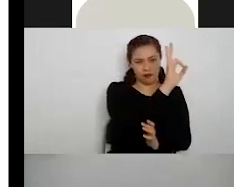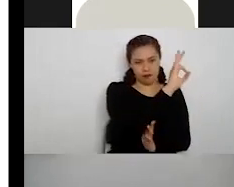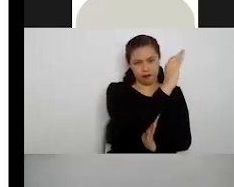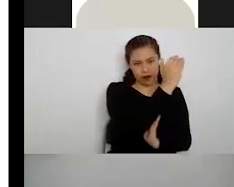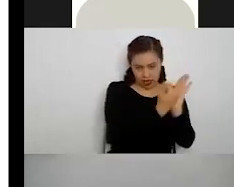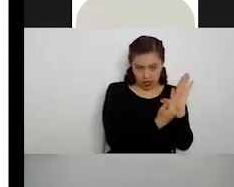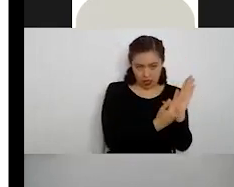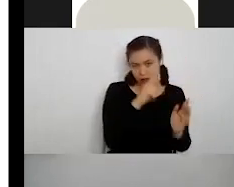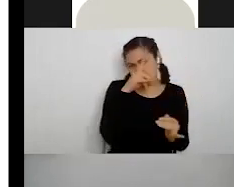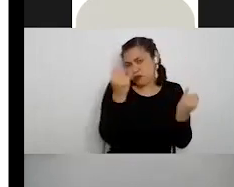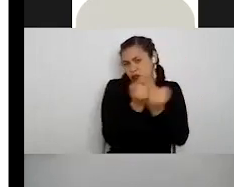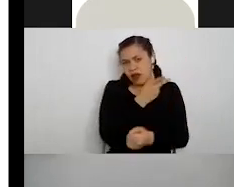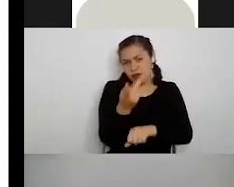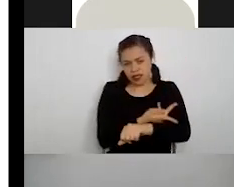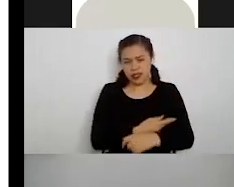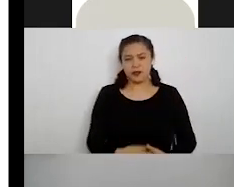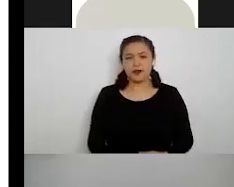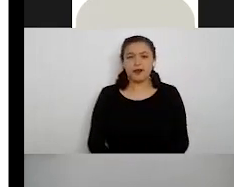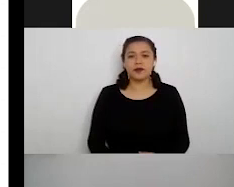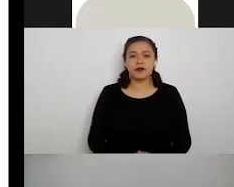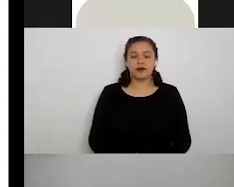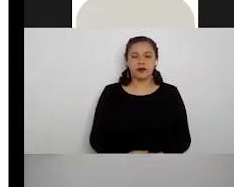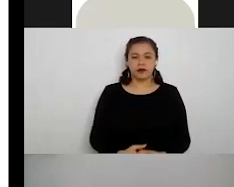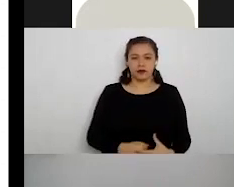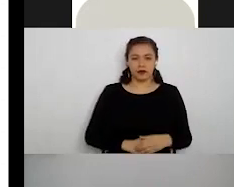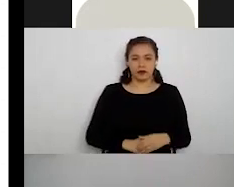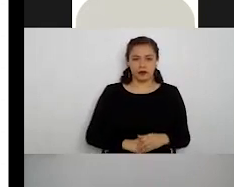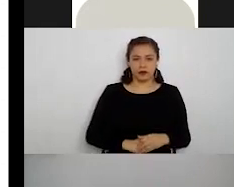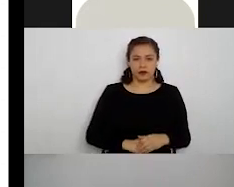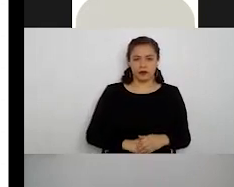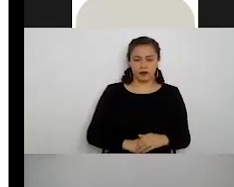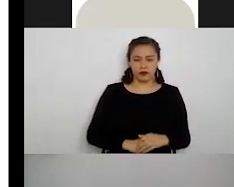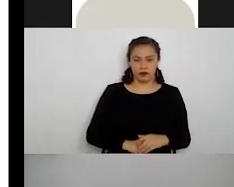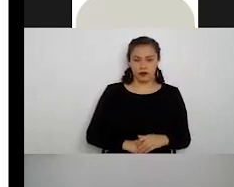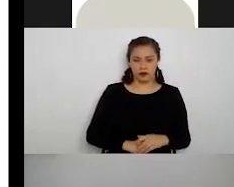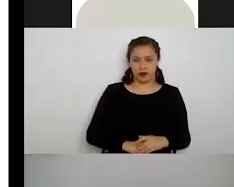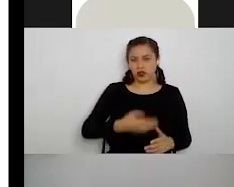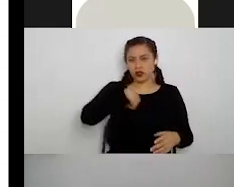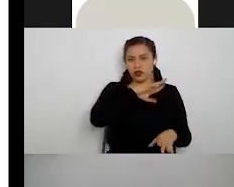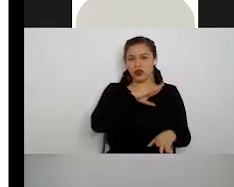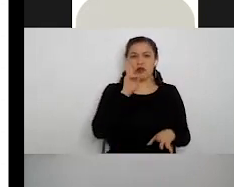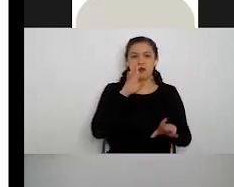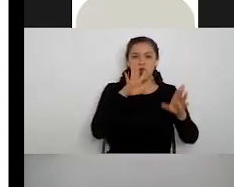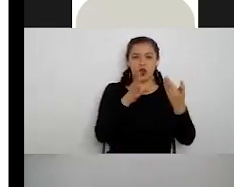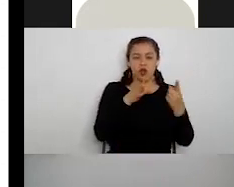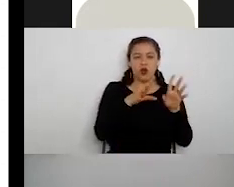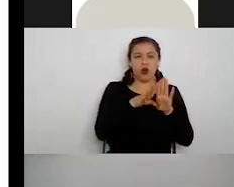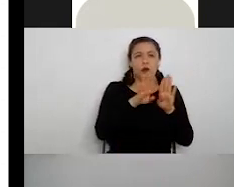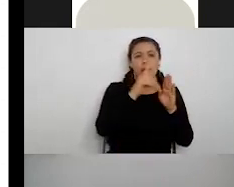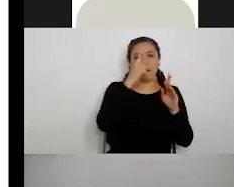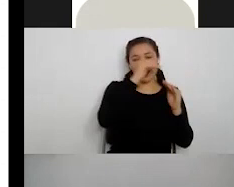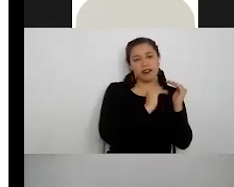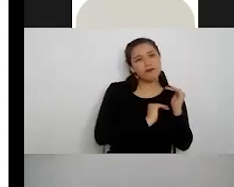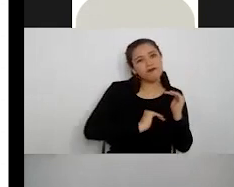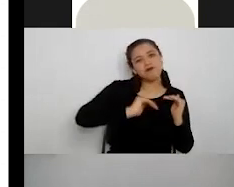mismo fenómeno. Estamos viviendo un ciclo alcista, en algunos casos como Brasil ha